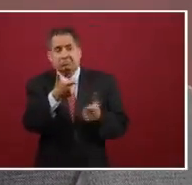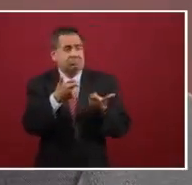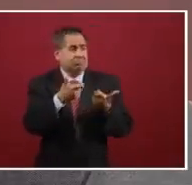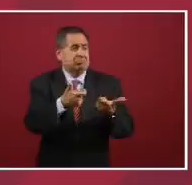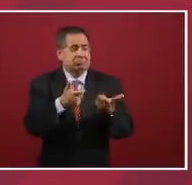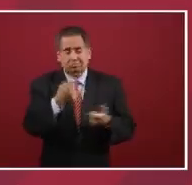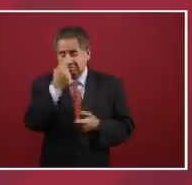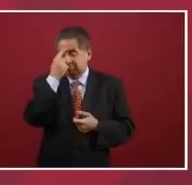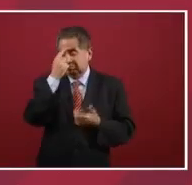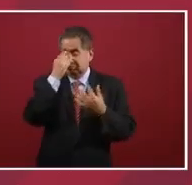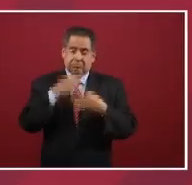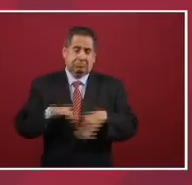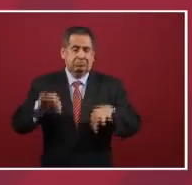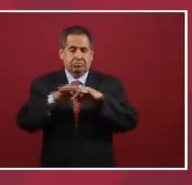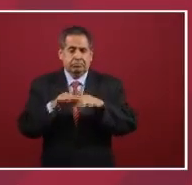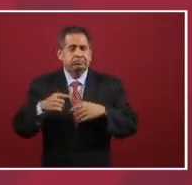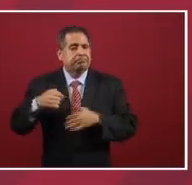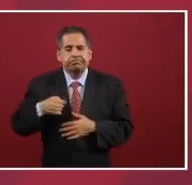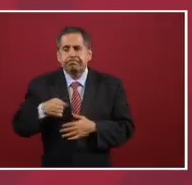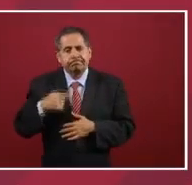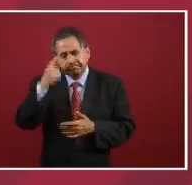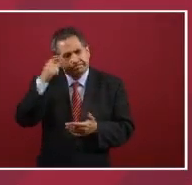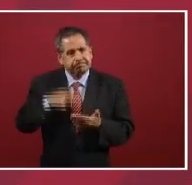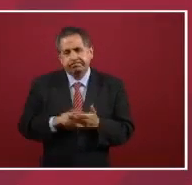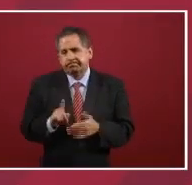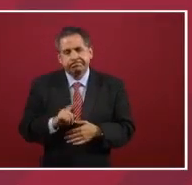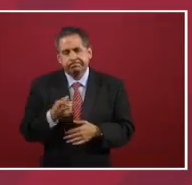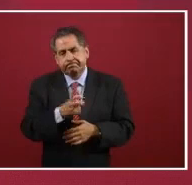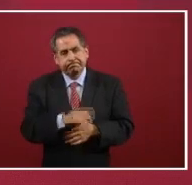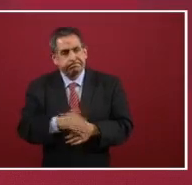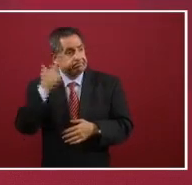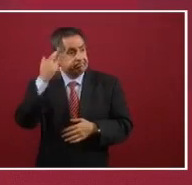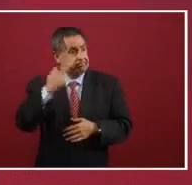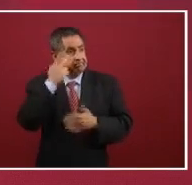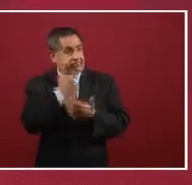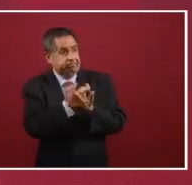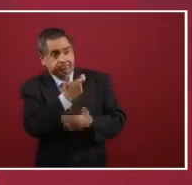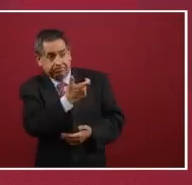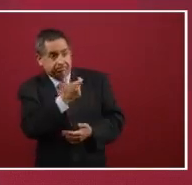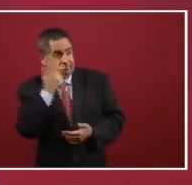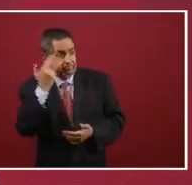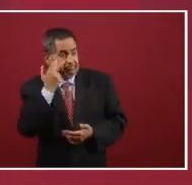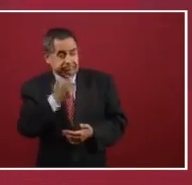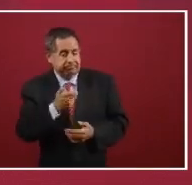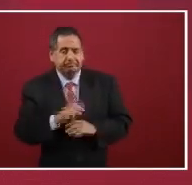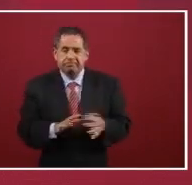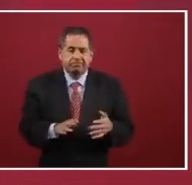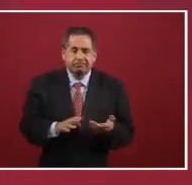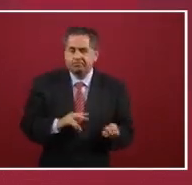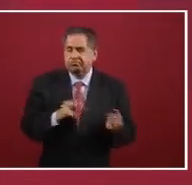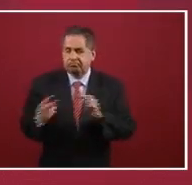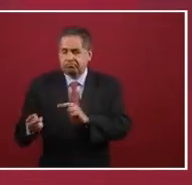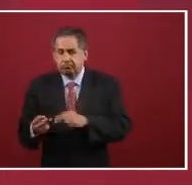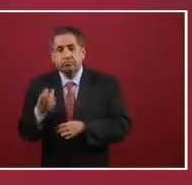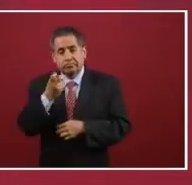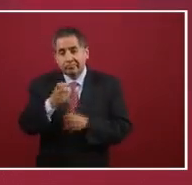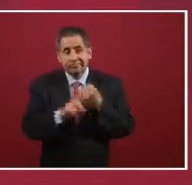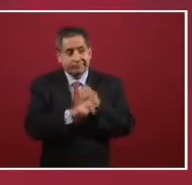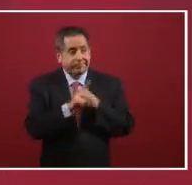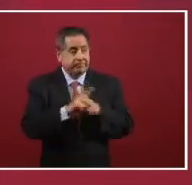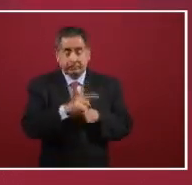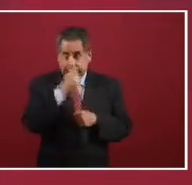y que yo no creía en eso, que incluso ese fue parte del problema.